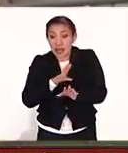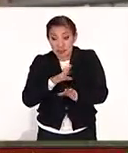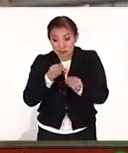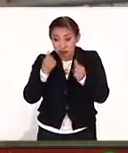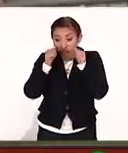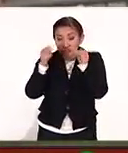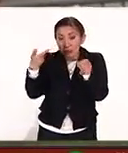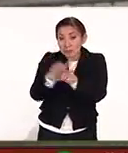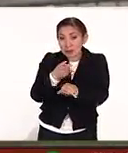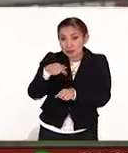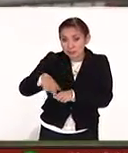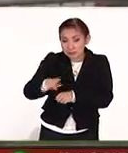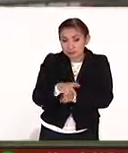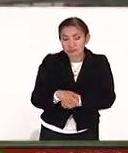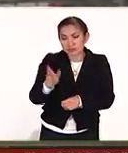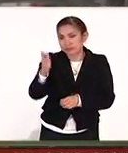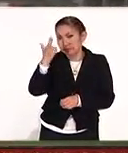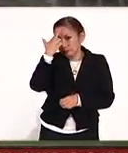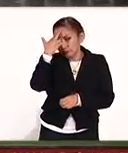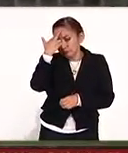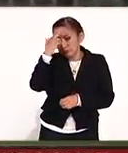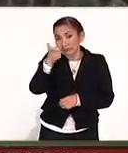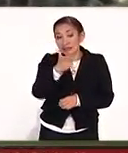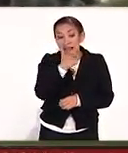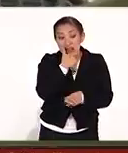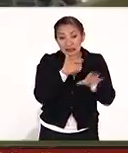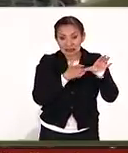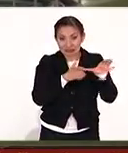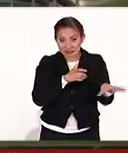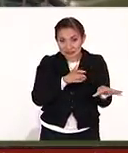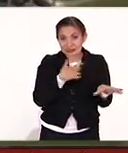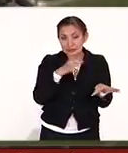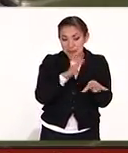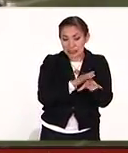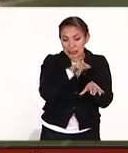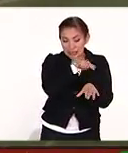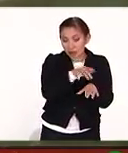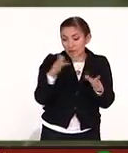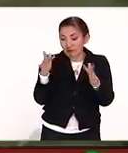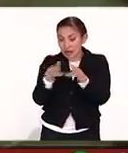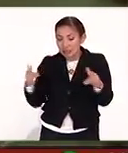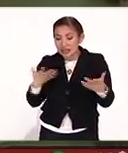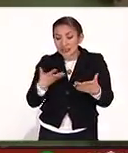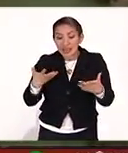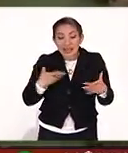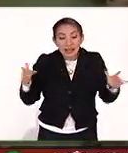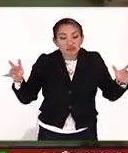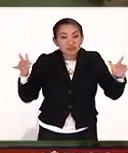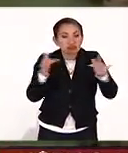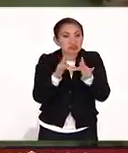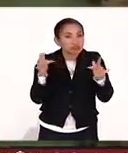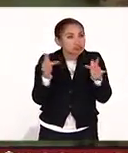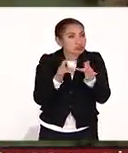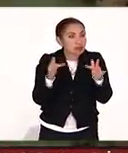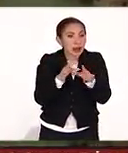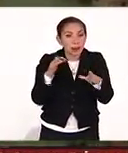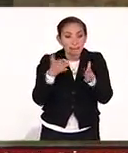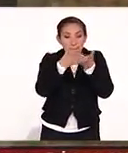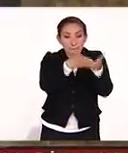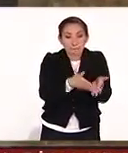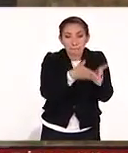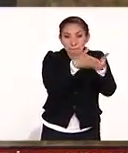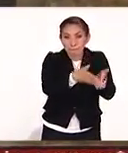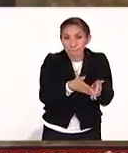lo que sucede allí. Recordemos que Inglaterra, en particular con Francia, tienen un contacto